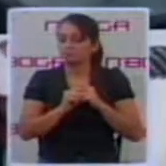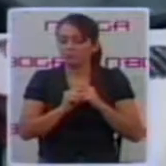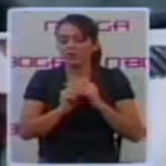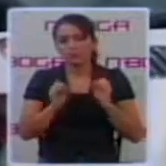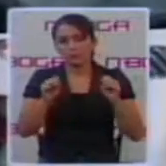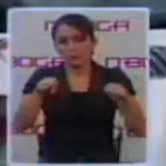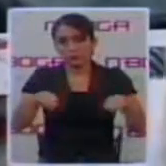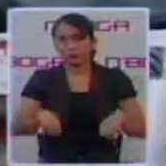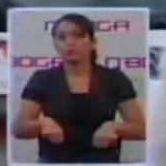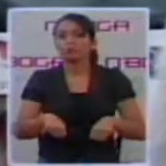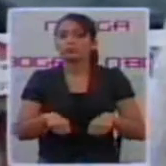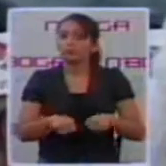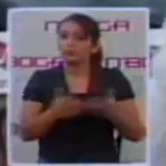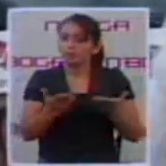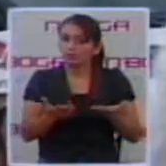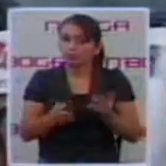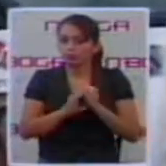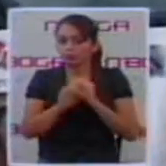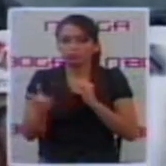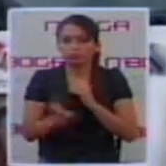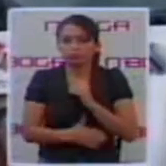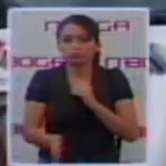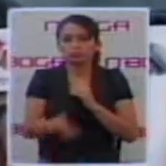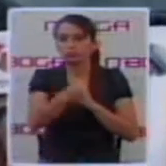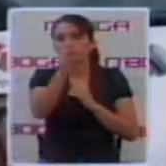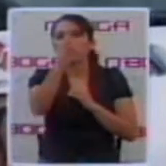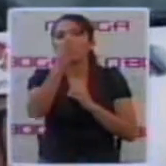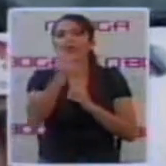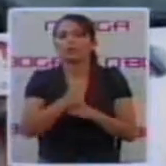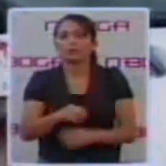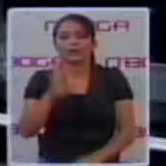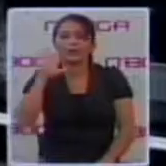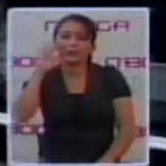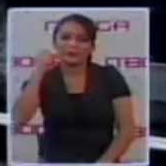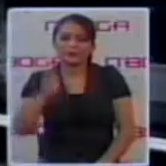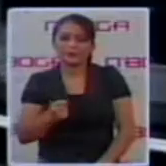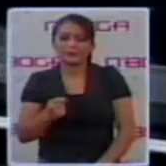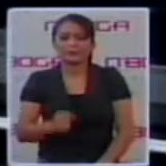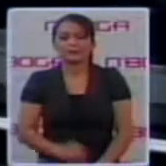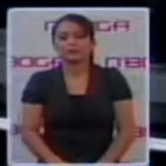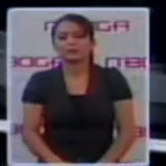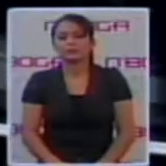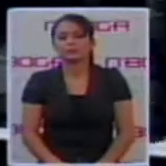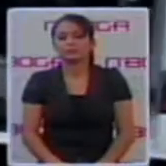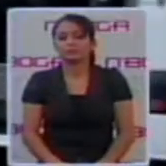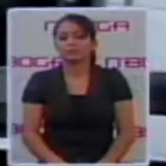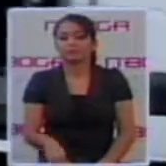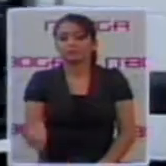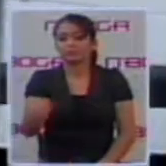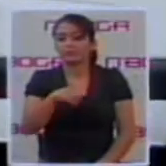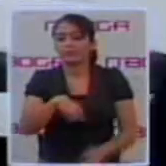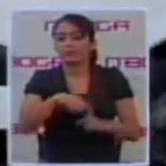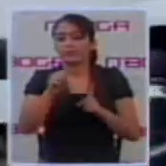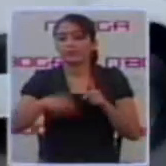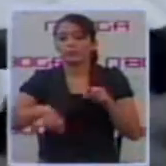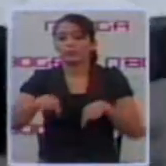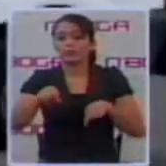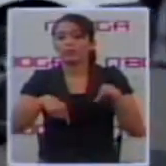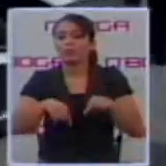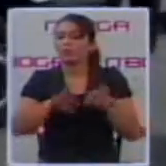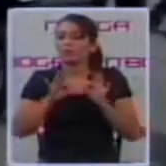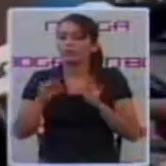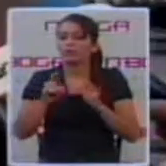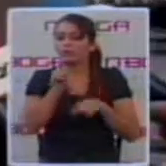capacidad de poder cubrir esta necesidad de los usuarios de Cuenca, del país, de los turistas. Un sistema de transporte seguro y cómodo con capacidad para